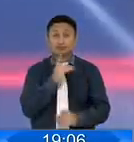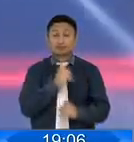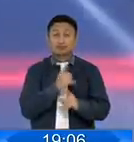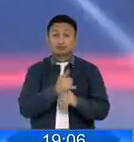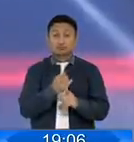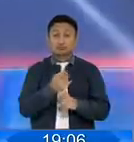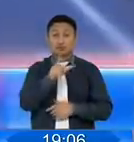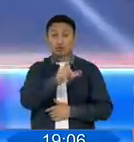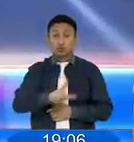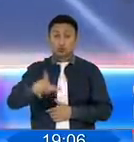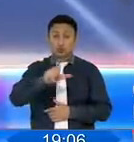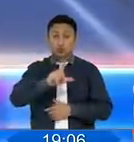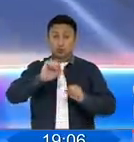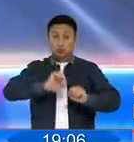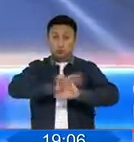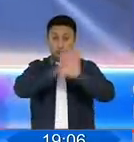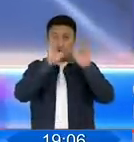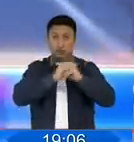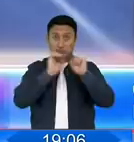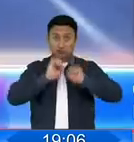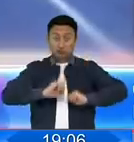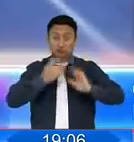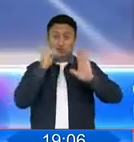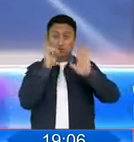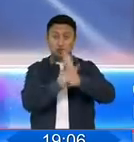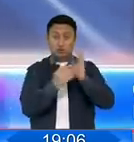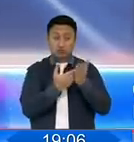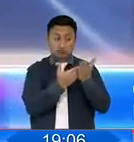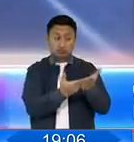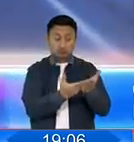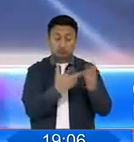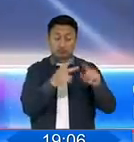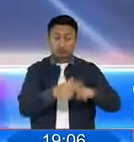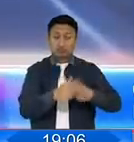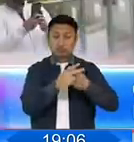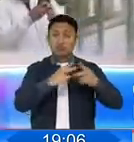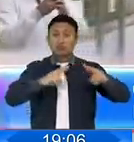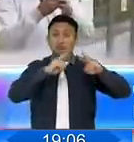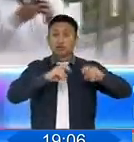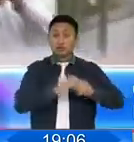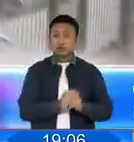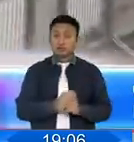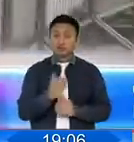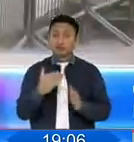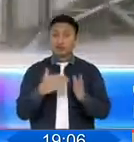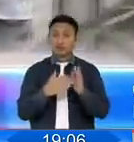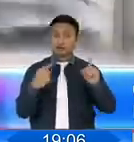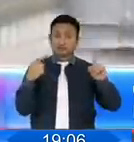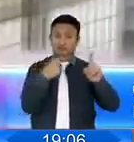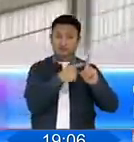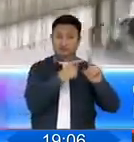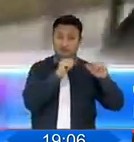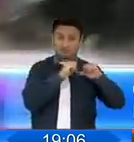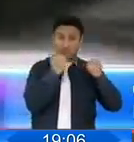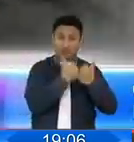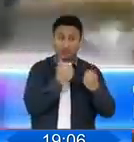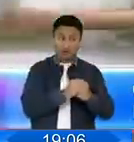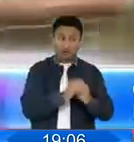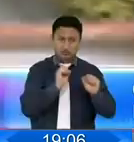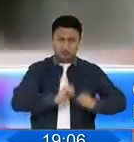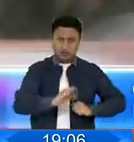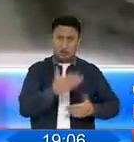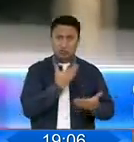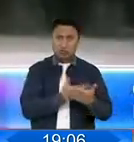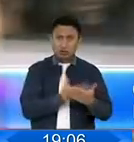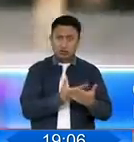lunes entregó una denuncia para pedir el inicio de una investigación contra el asambleísta, pues dice que hay elementos suficientes para su